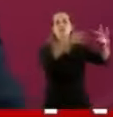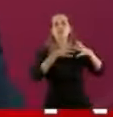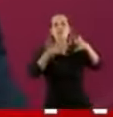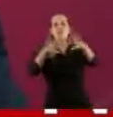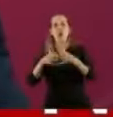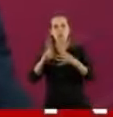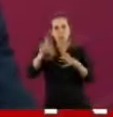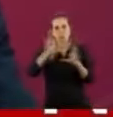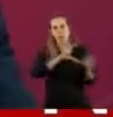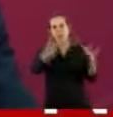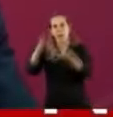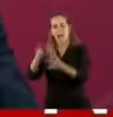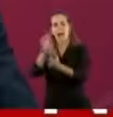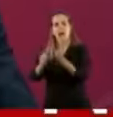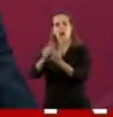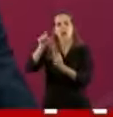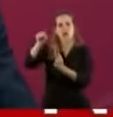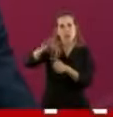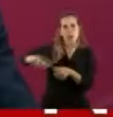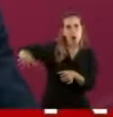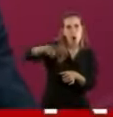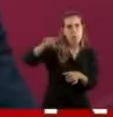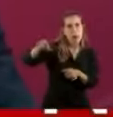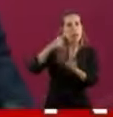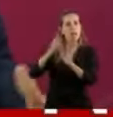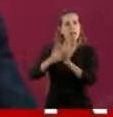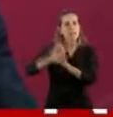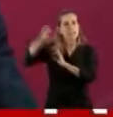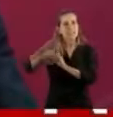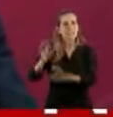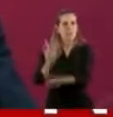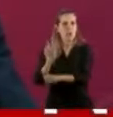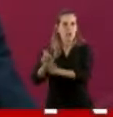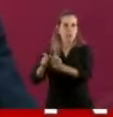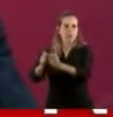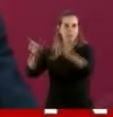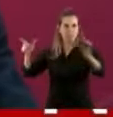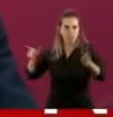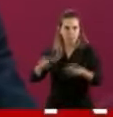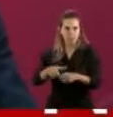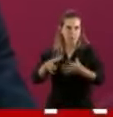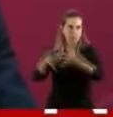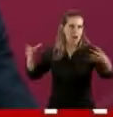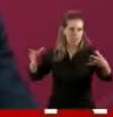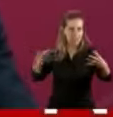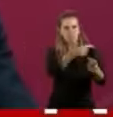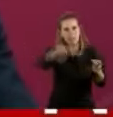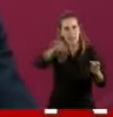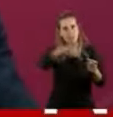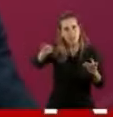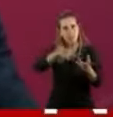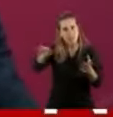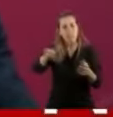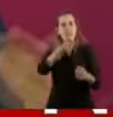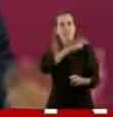Rosario y el departamento Rosario, para garantizar la seguridad. Pusimos los nuevos agentes de las fuerzas